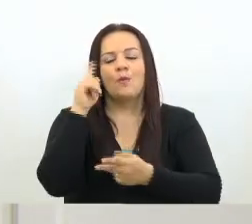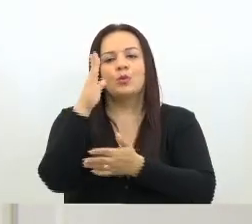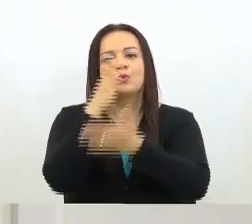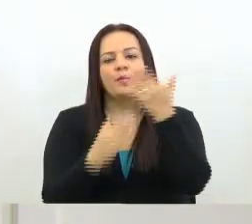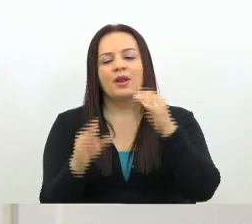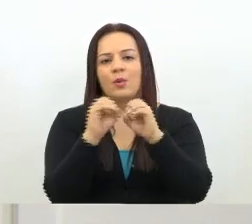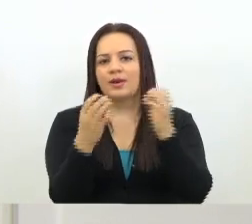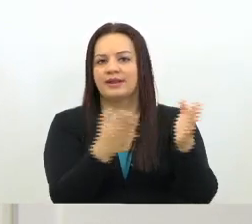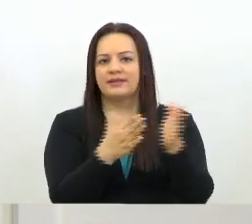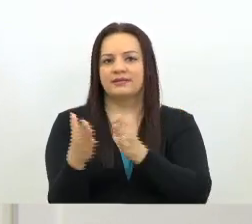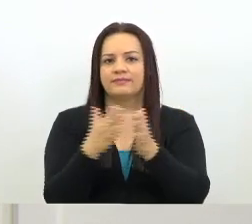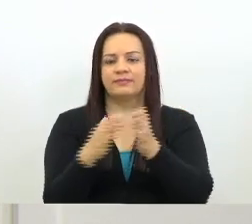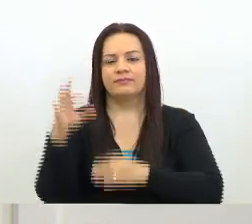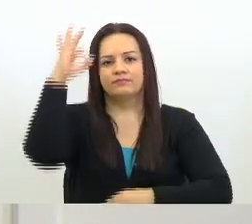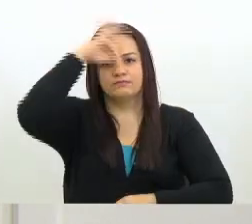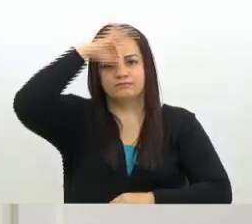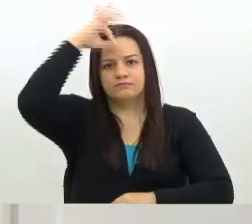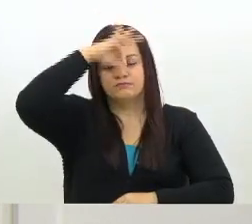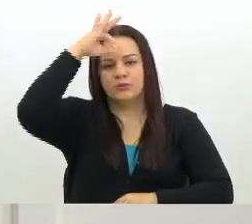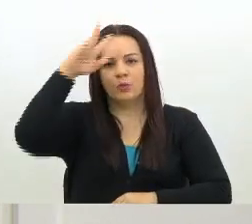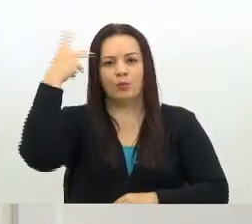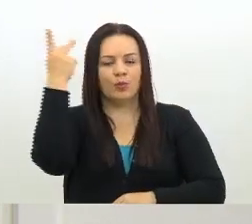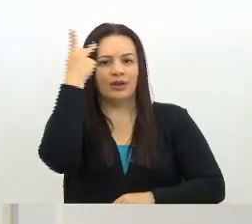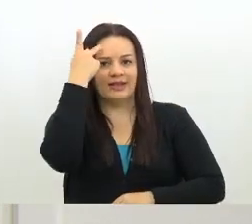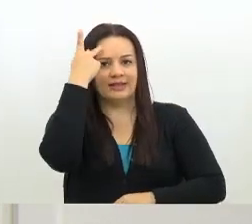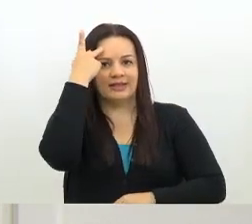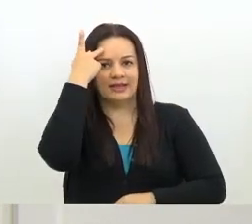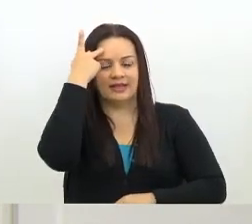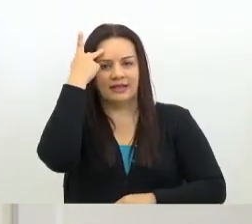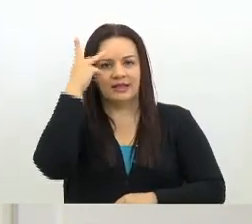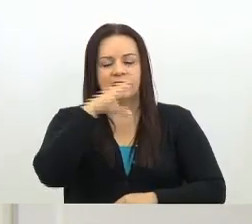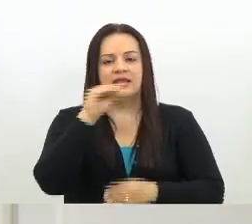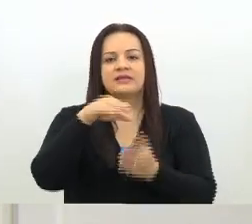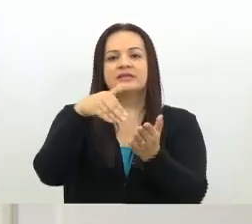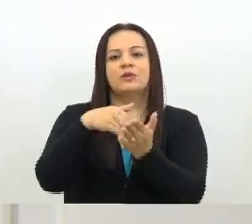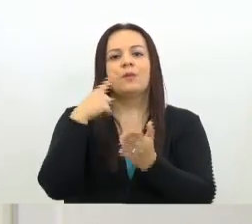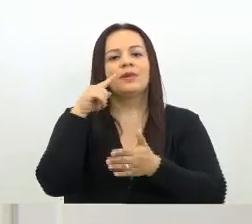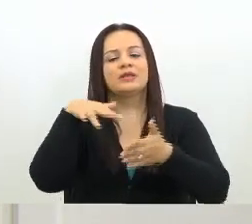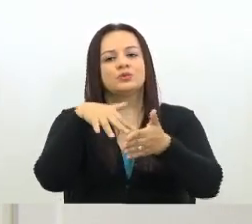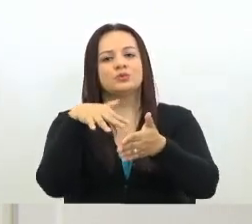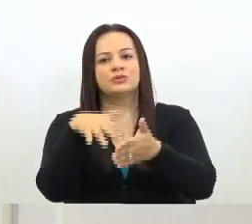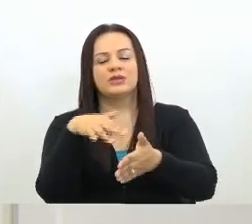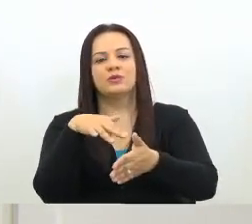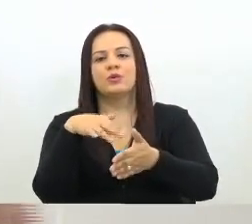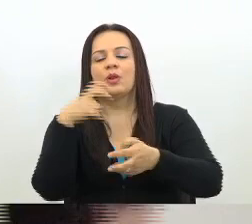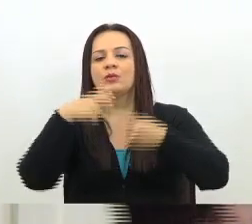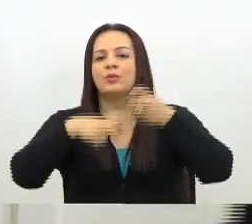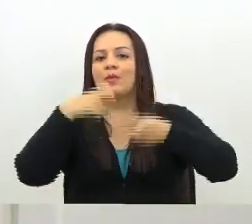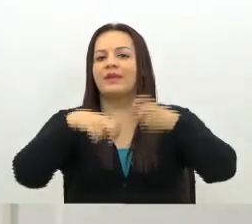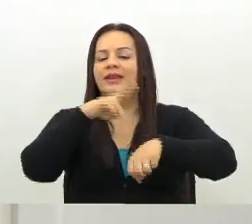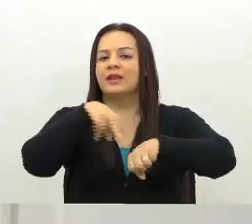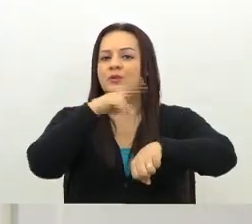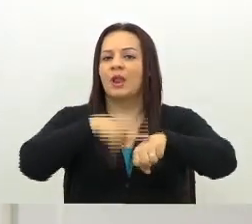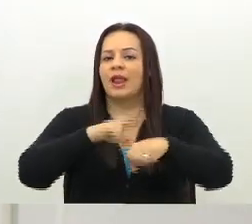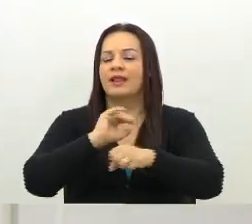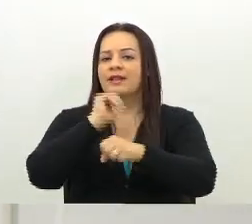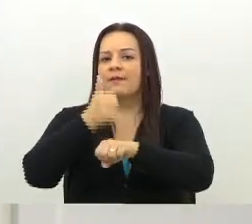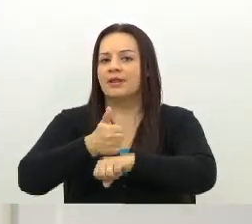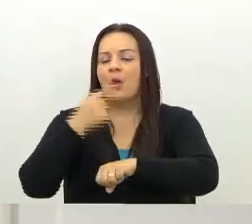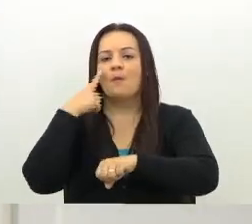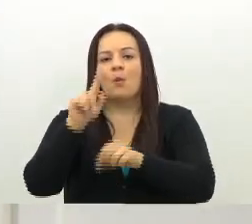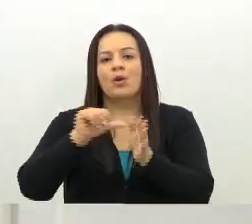la organización filosófica y política Centro para el Estudio de los Problemas Nacionales, formada por